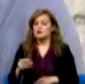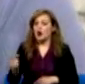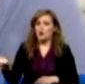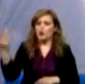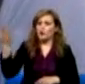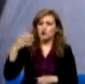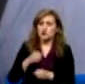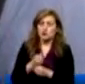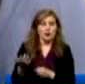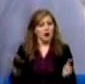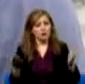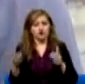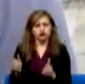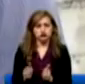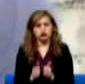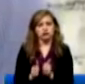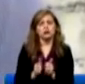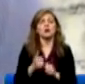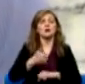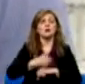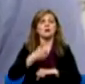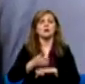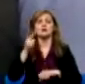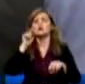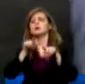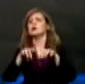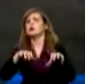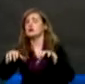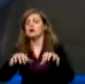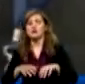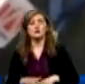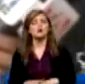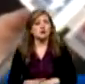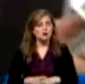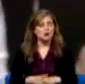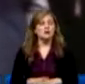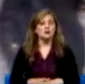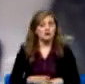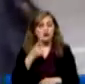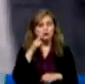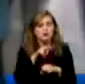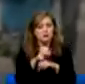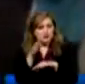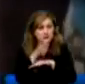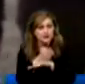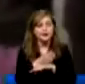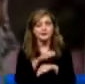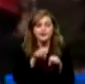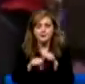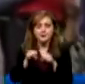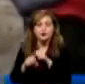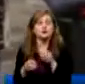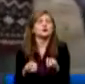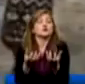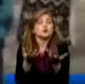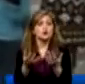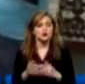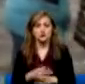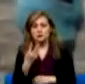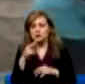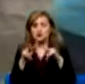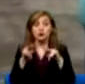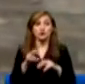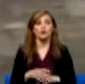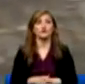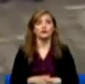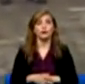de seguridad con las autoridades pertinentes del cantón. Hemos tratado de verificar preliminarmente los daños que se han suscitado por este